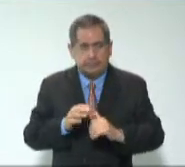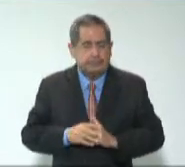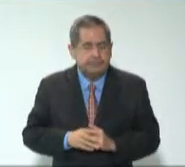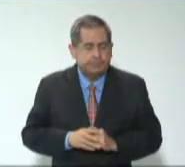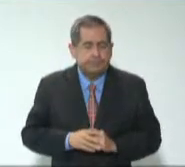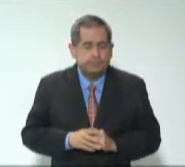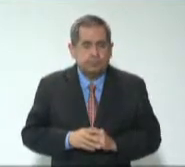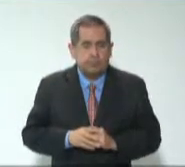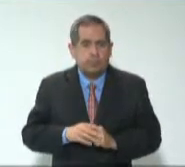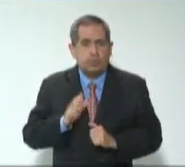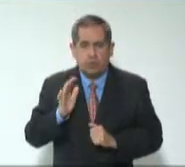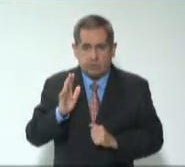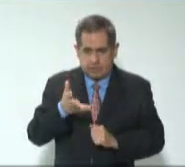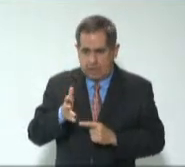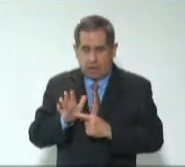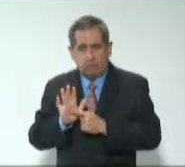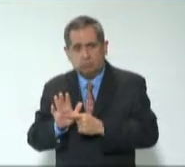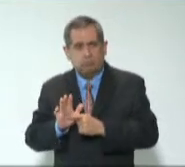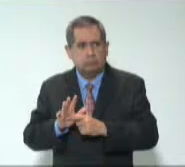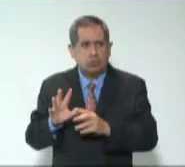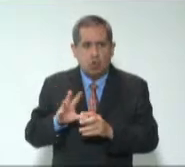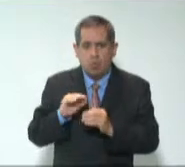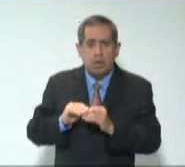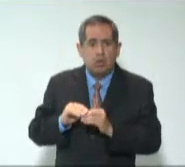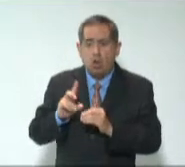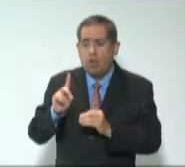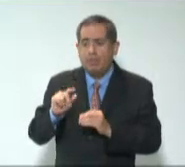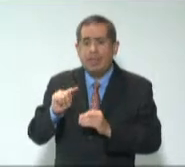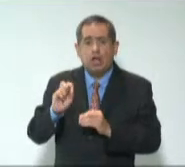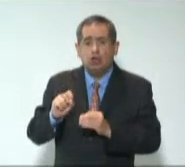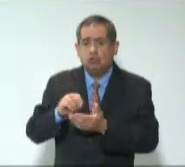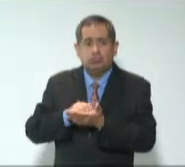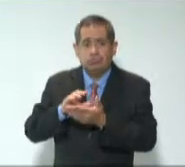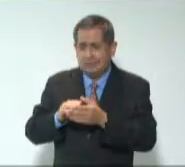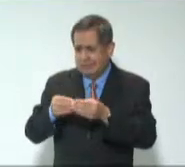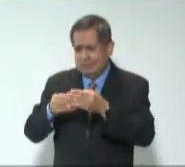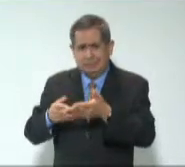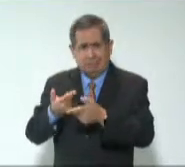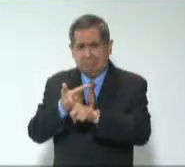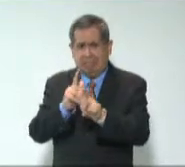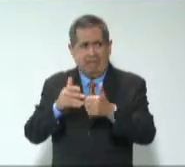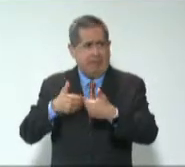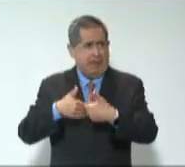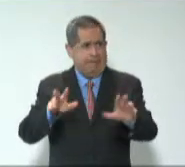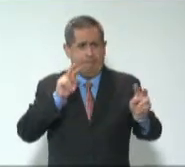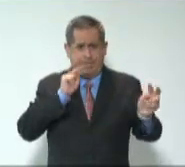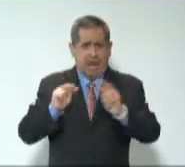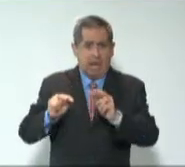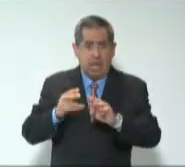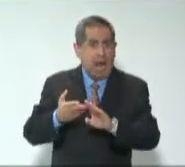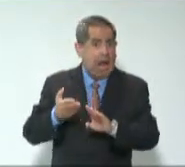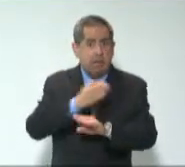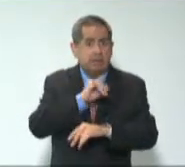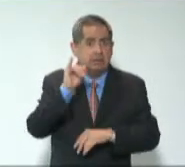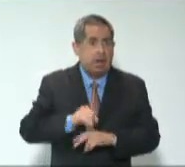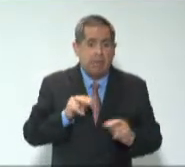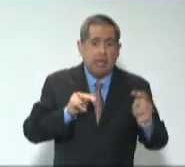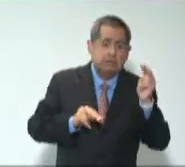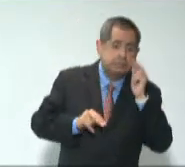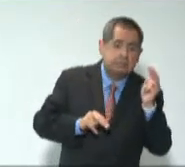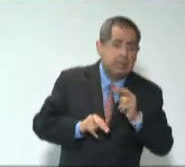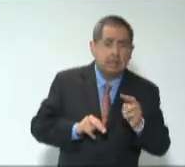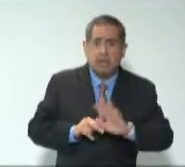puesto a disposición completas las bases de datos eso es un hito histórico eso no había ocurrido en la historia de la salud pública en